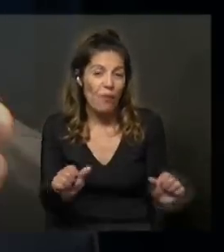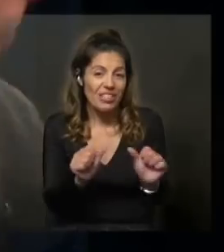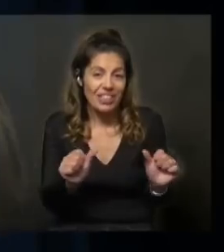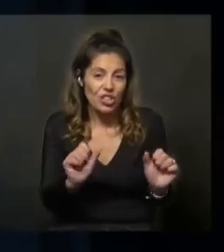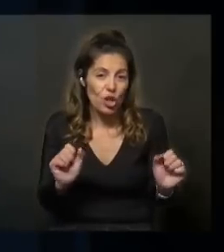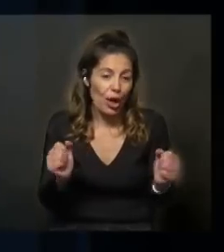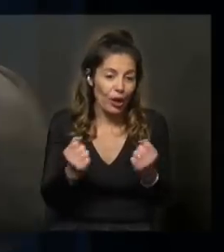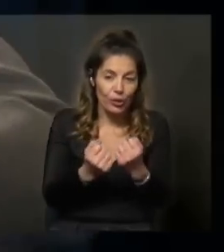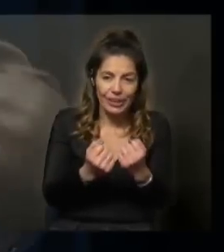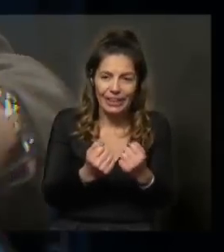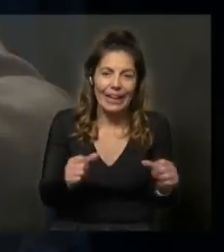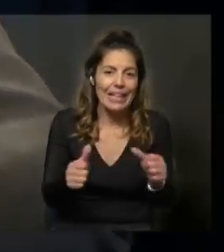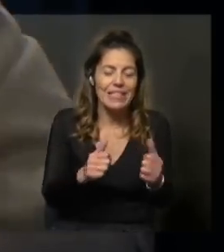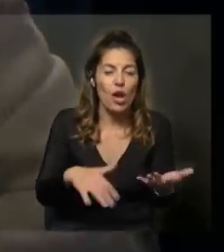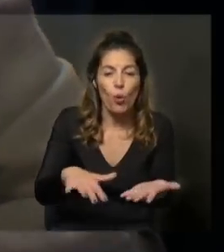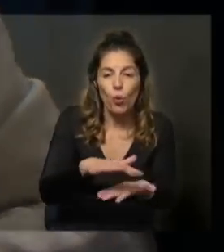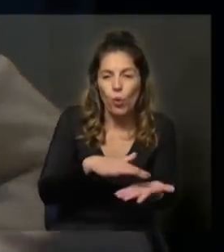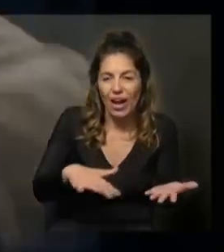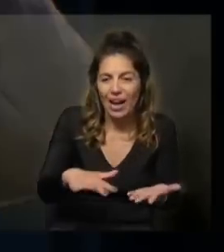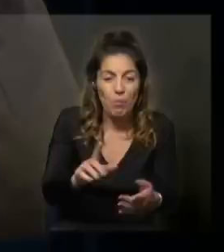ustedes decían en algún boliche